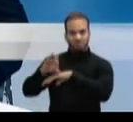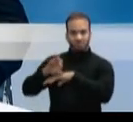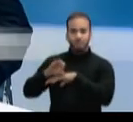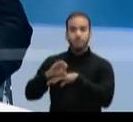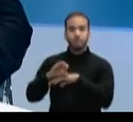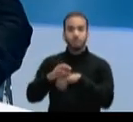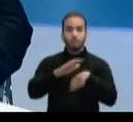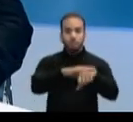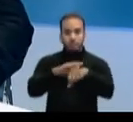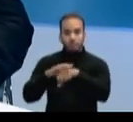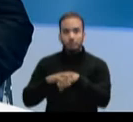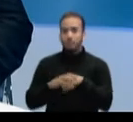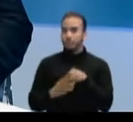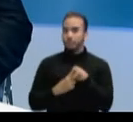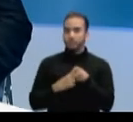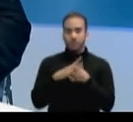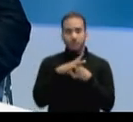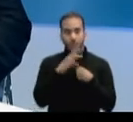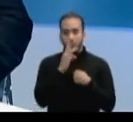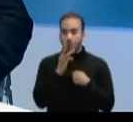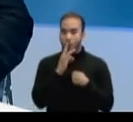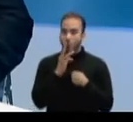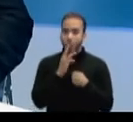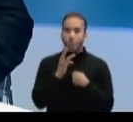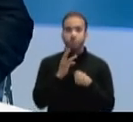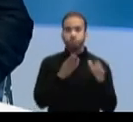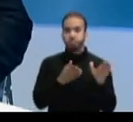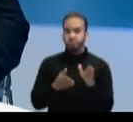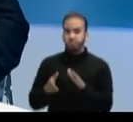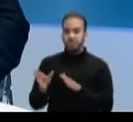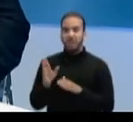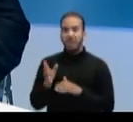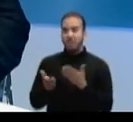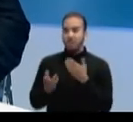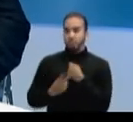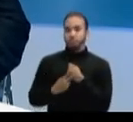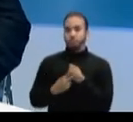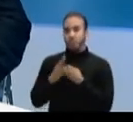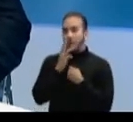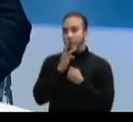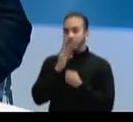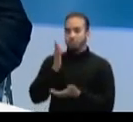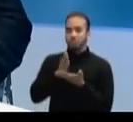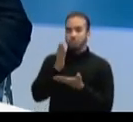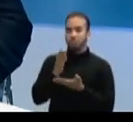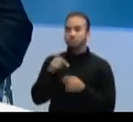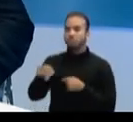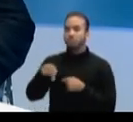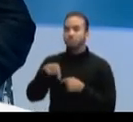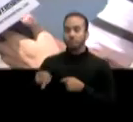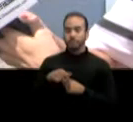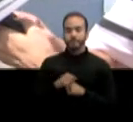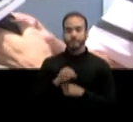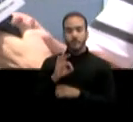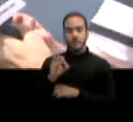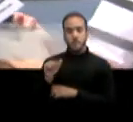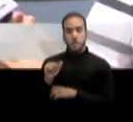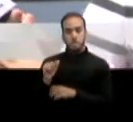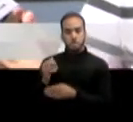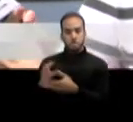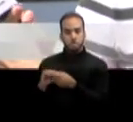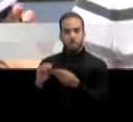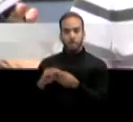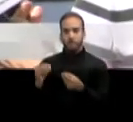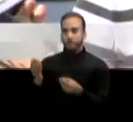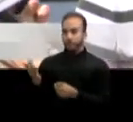de agua potable y no descarta el comienzo de un plan de racionamiento en los próximos días. Félix Alemán con la historia. El sábado